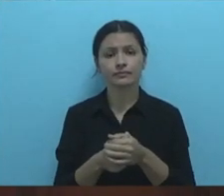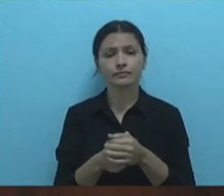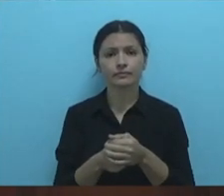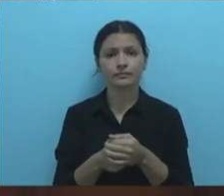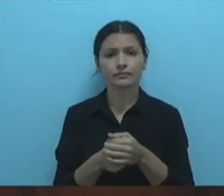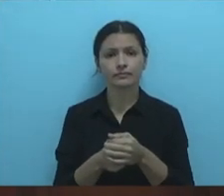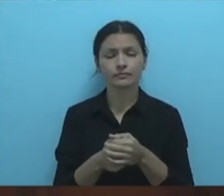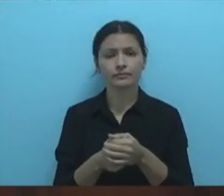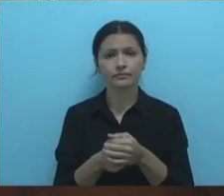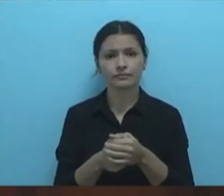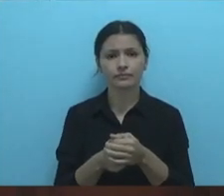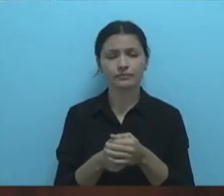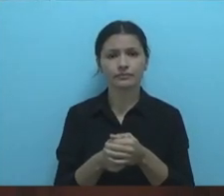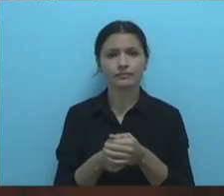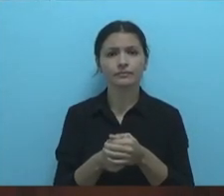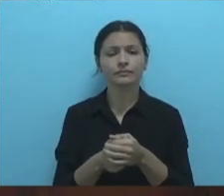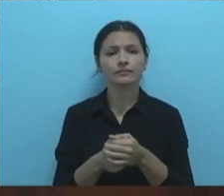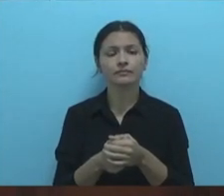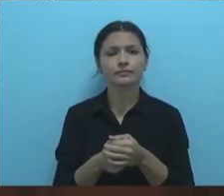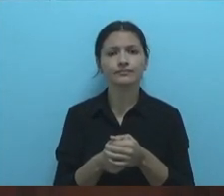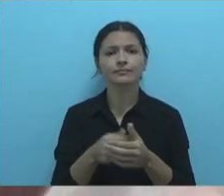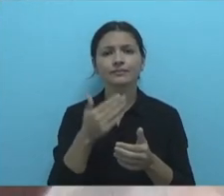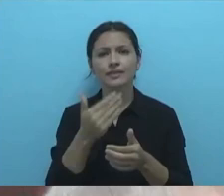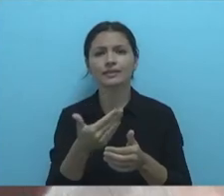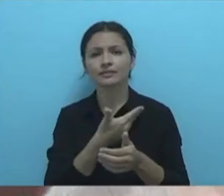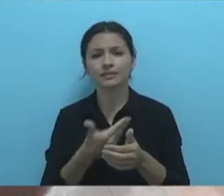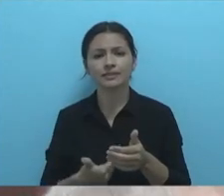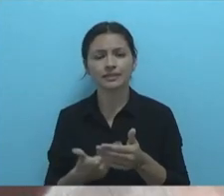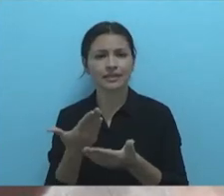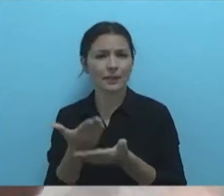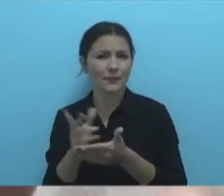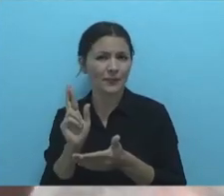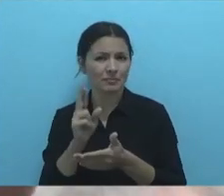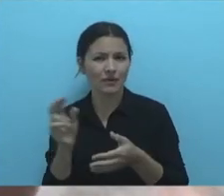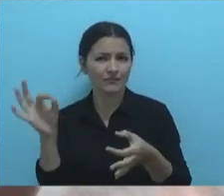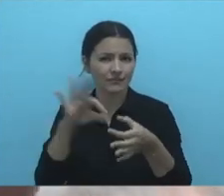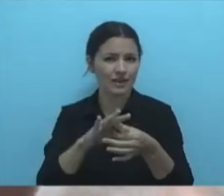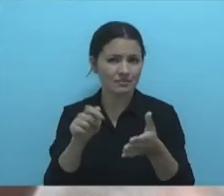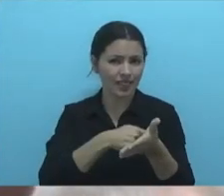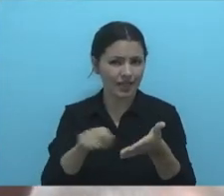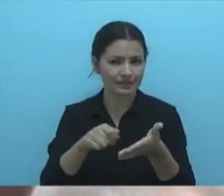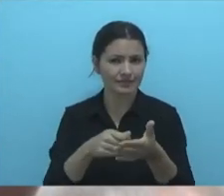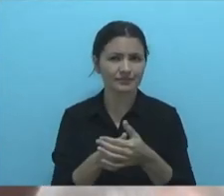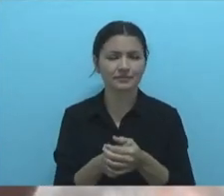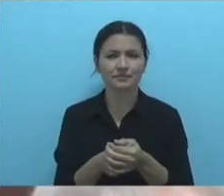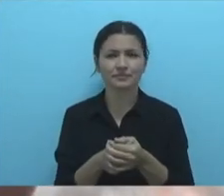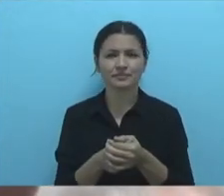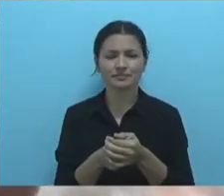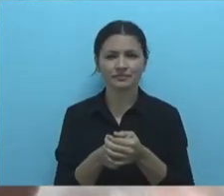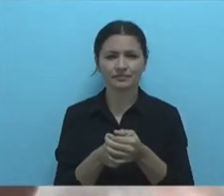diputada Giselle masmul tiene la palabra Gracias señor presidente quería solicitar a los autores del proyecto si podía sumar mi firma